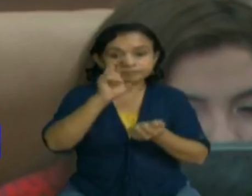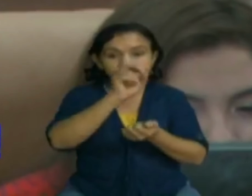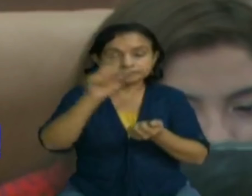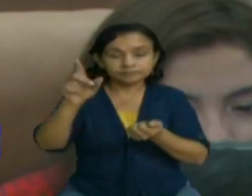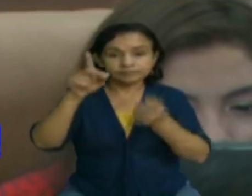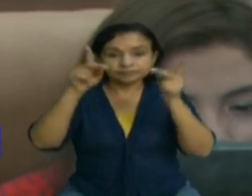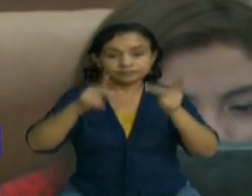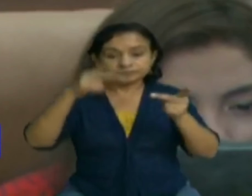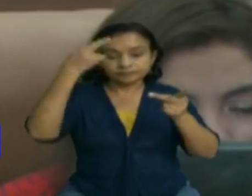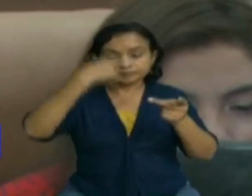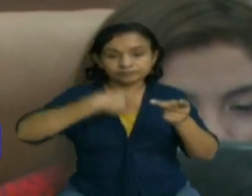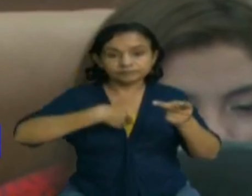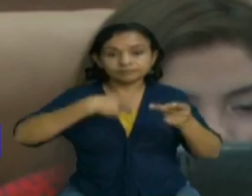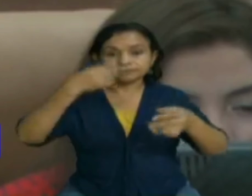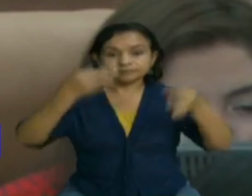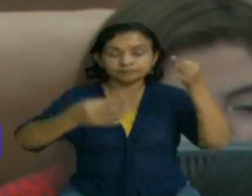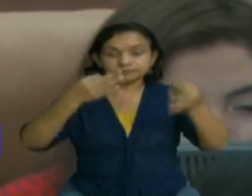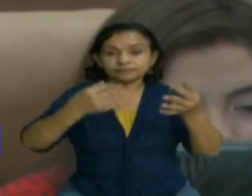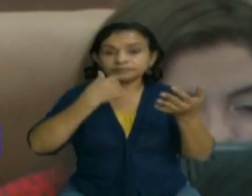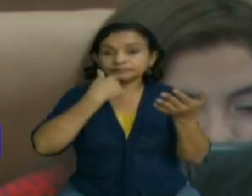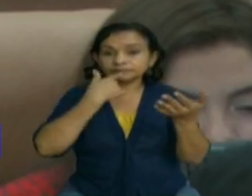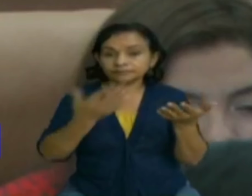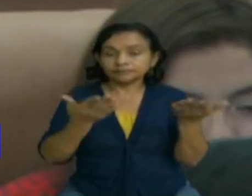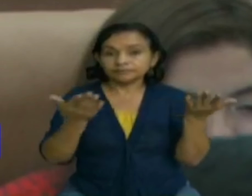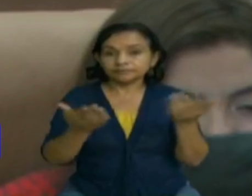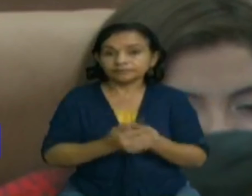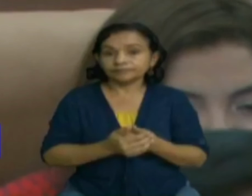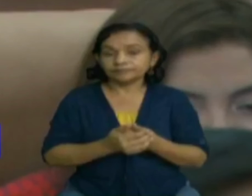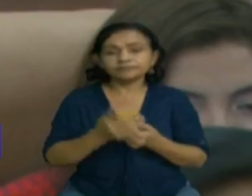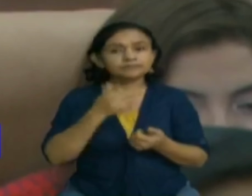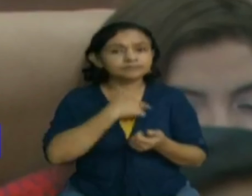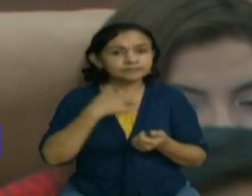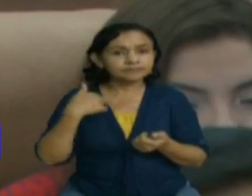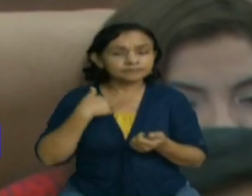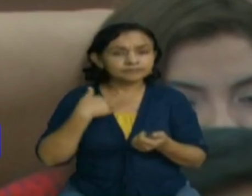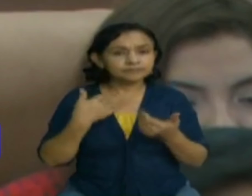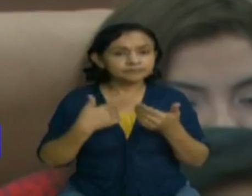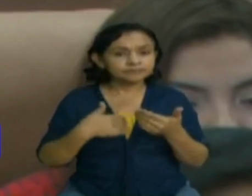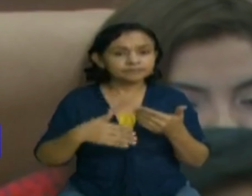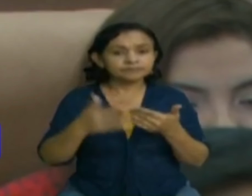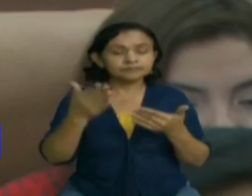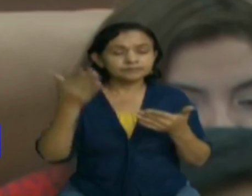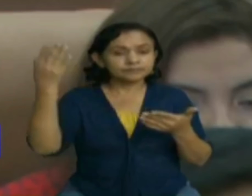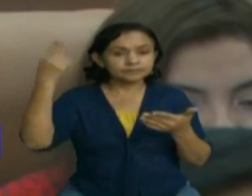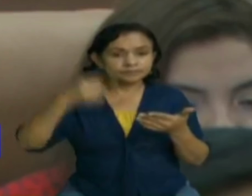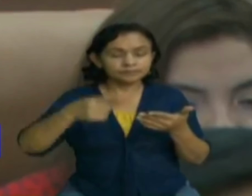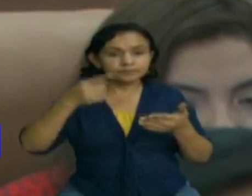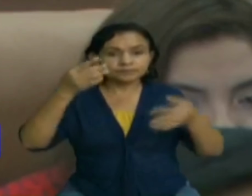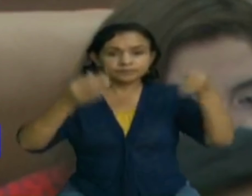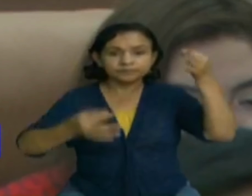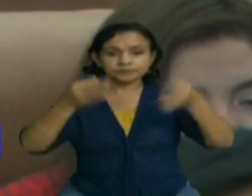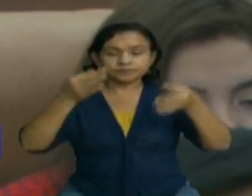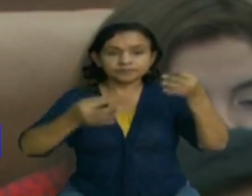autoridad judicial, porque este va a emitir una sentencia